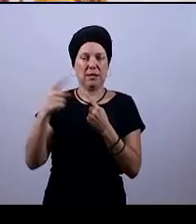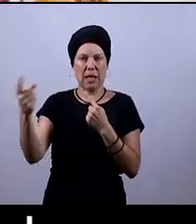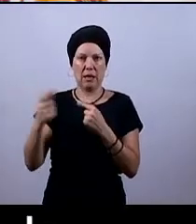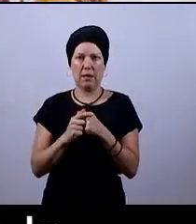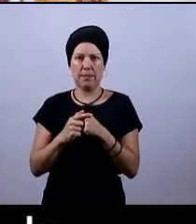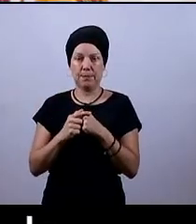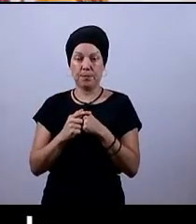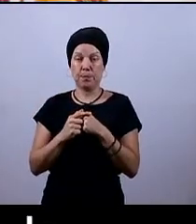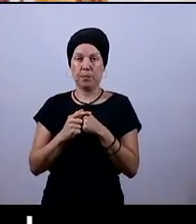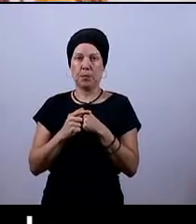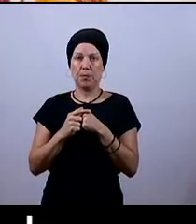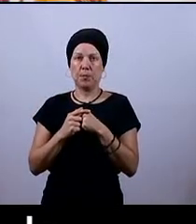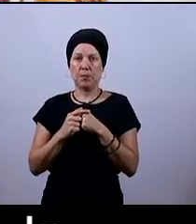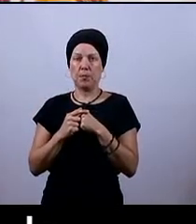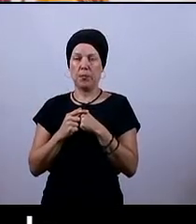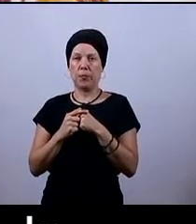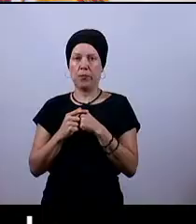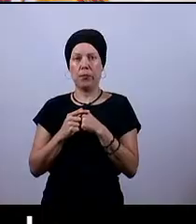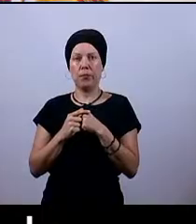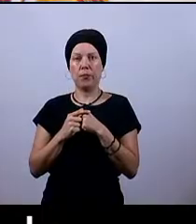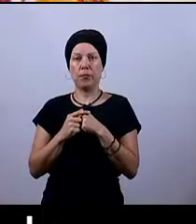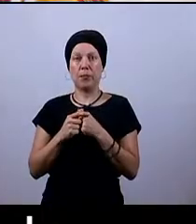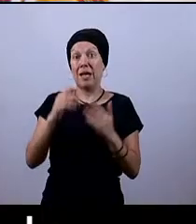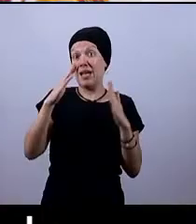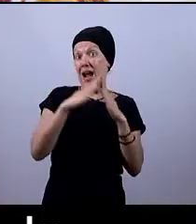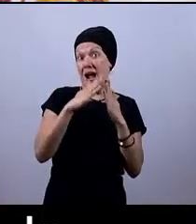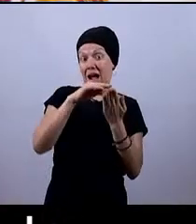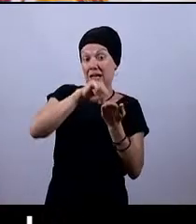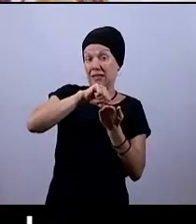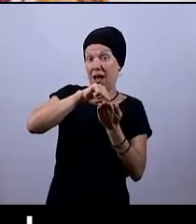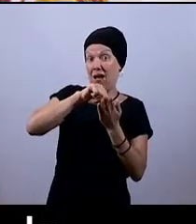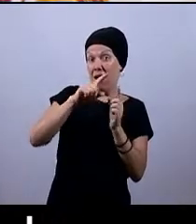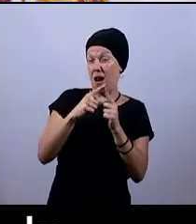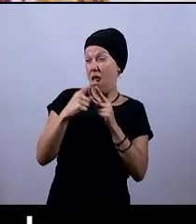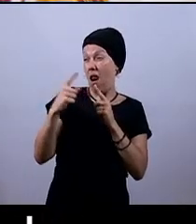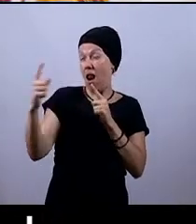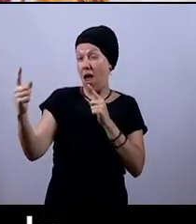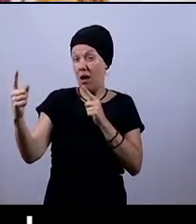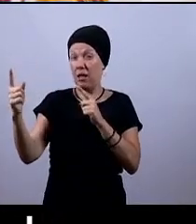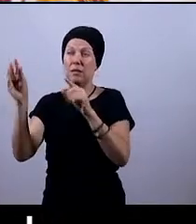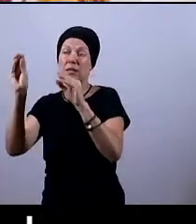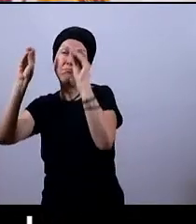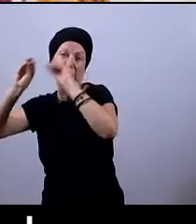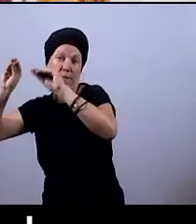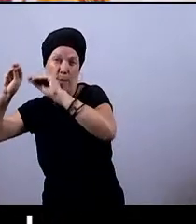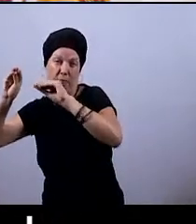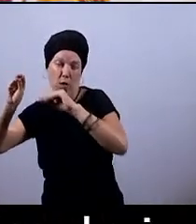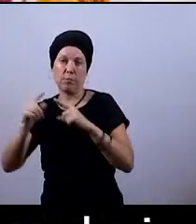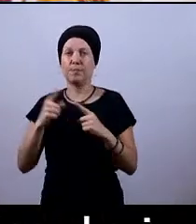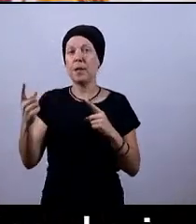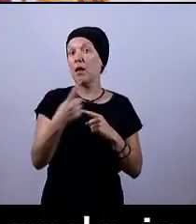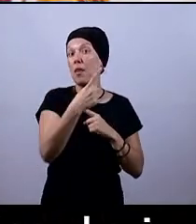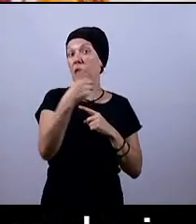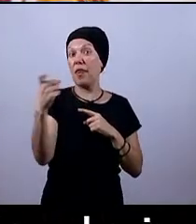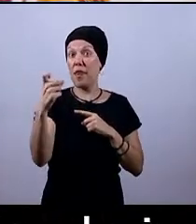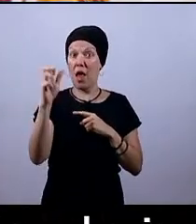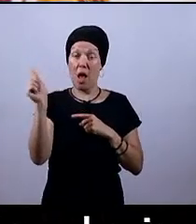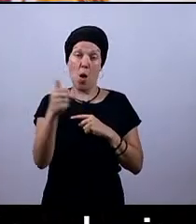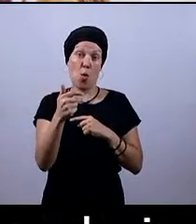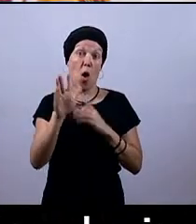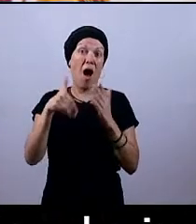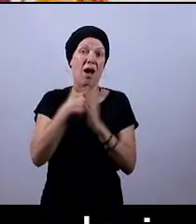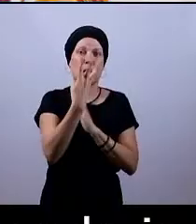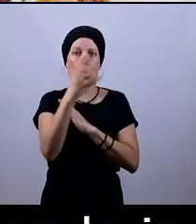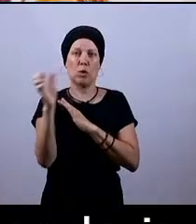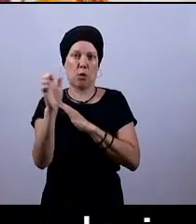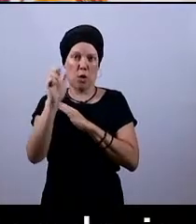la residencia de la localidad del domicilio, pudiendo ir desde los 100 euros hasta los 400 euros por